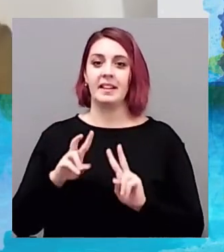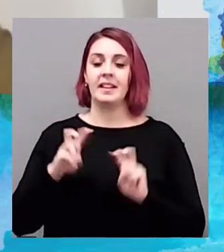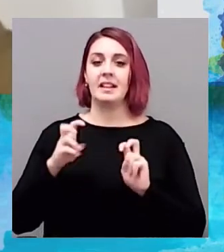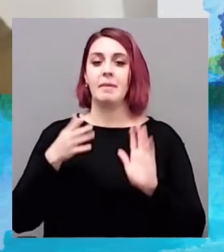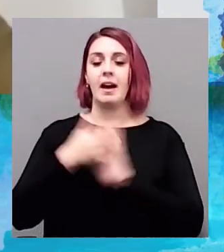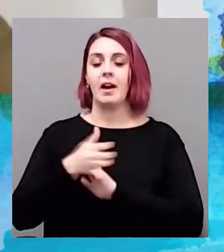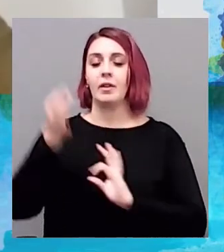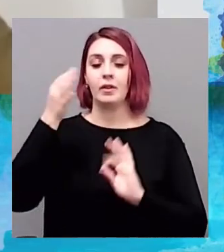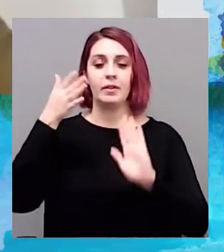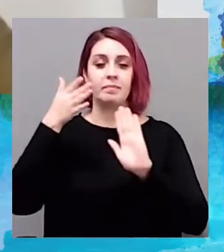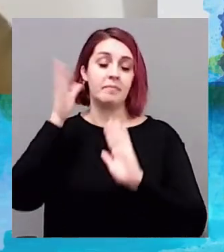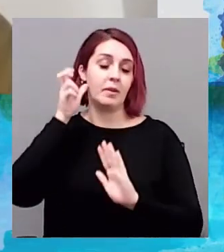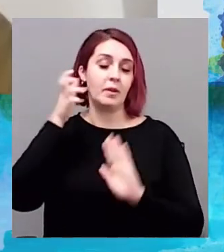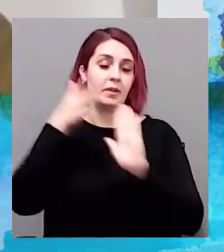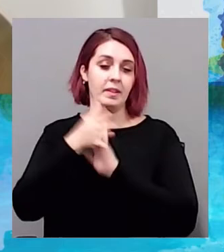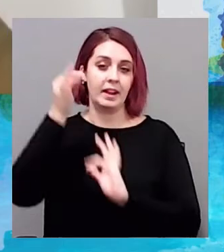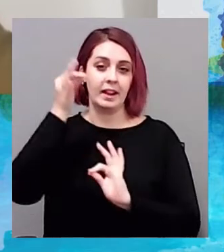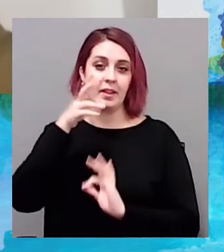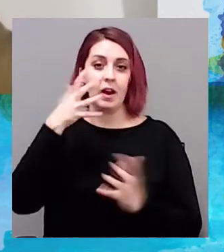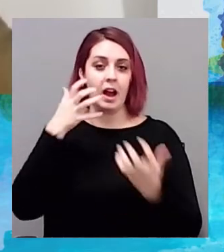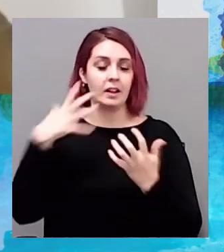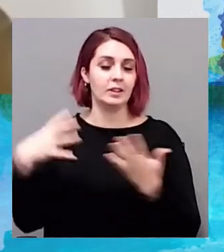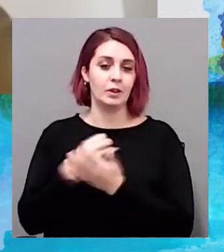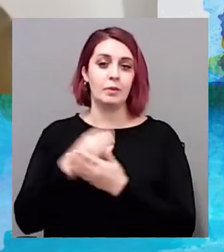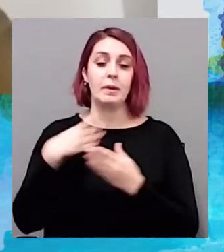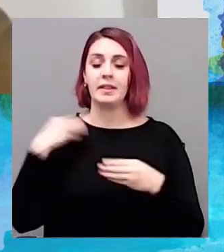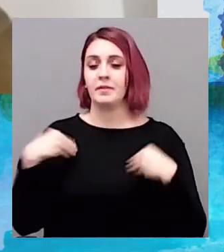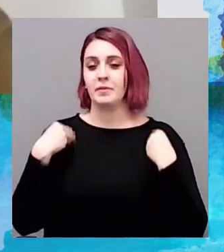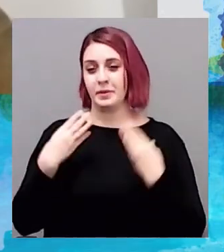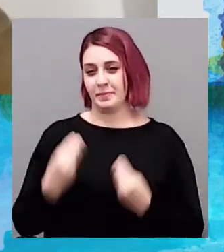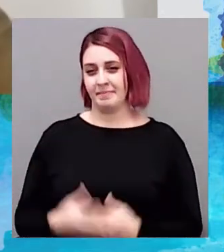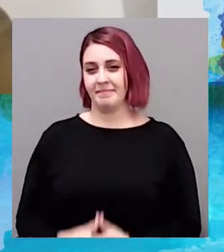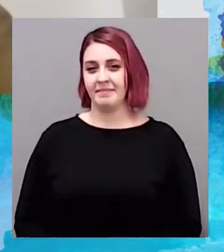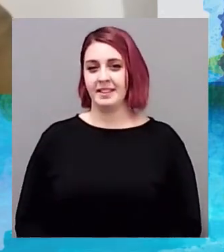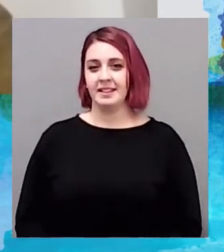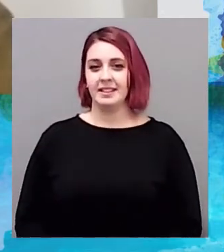todos juntos y que disfrutéis mucho. Bueno,